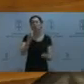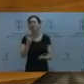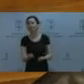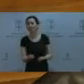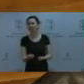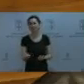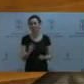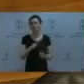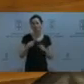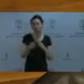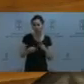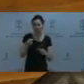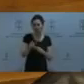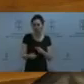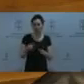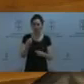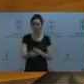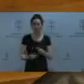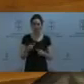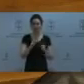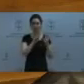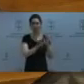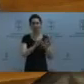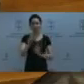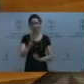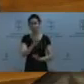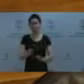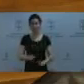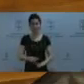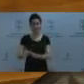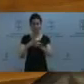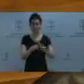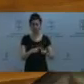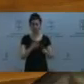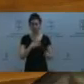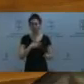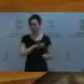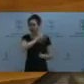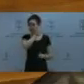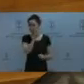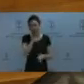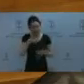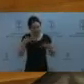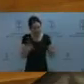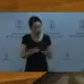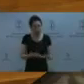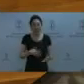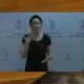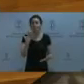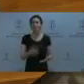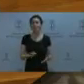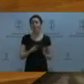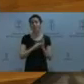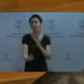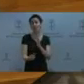el 72%. Y eso a mí me parece, ahora mismo, y a no ser que irrumpa una nueva tecnología que no está en el horizonte